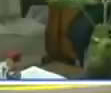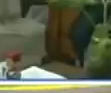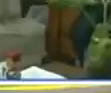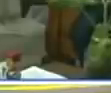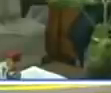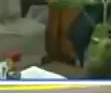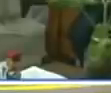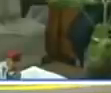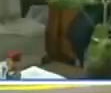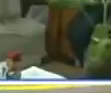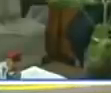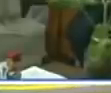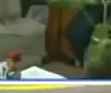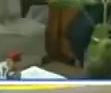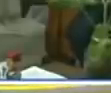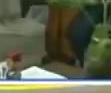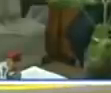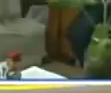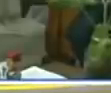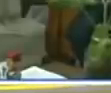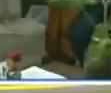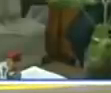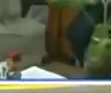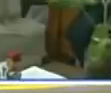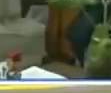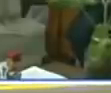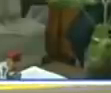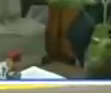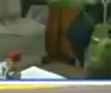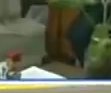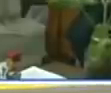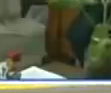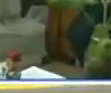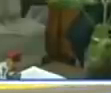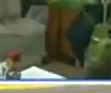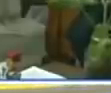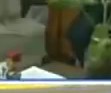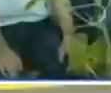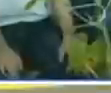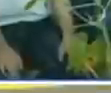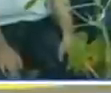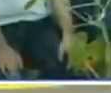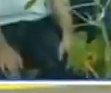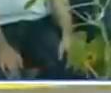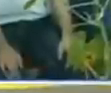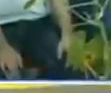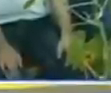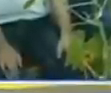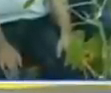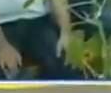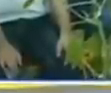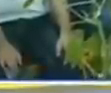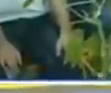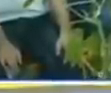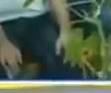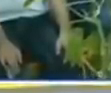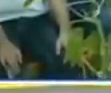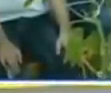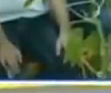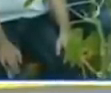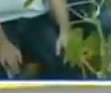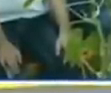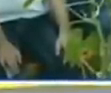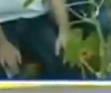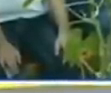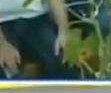contribuir con este granito de esfuerzo a la felicidad